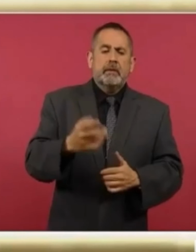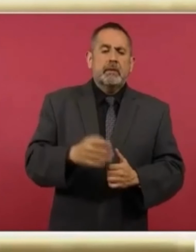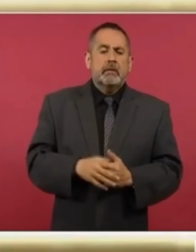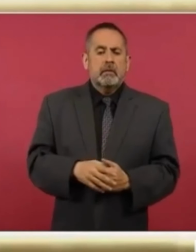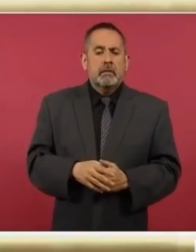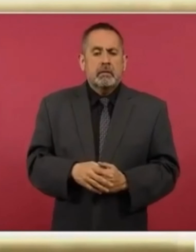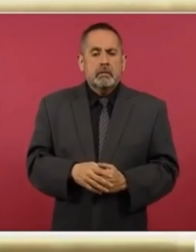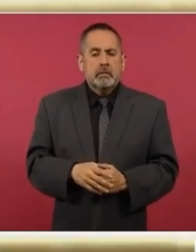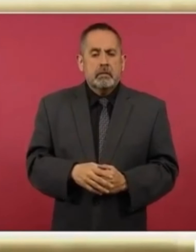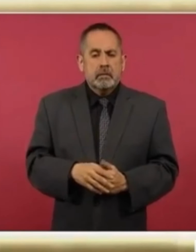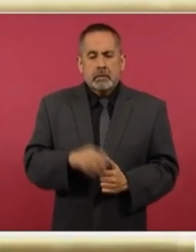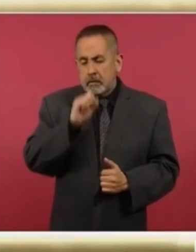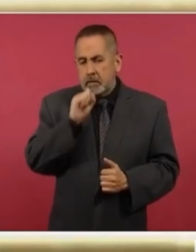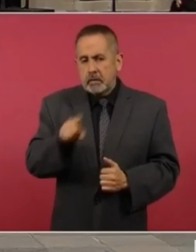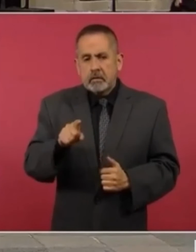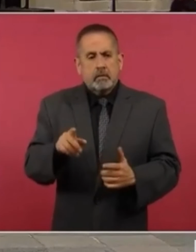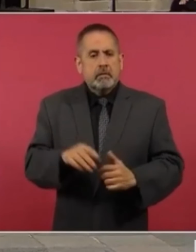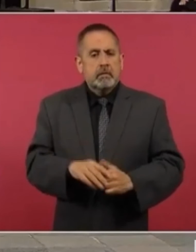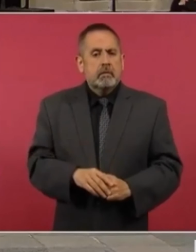también